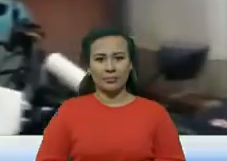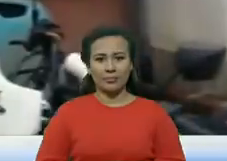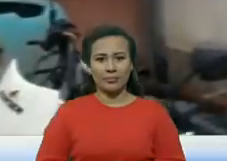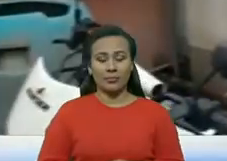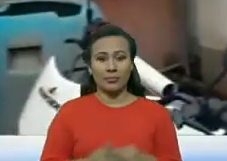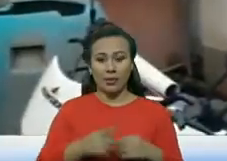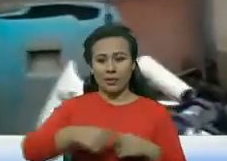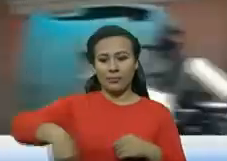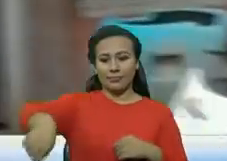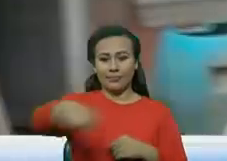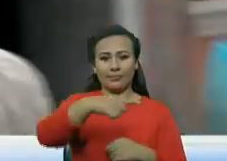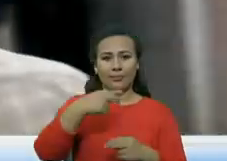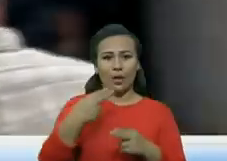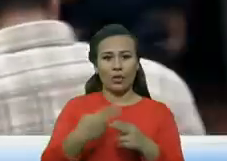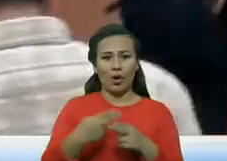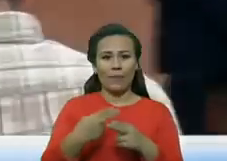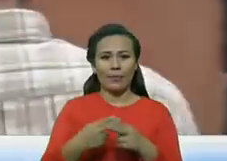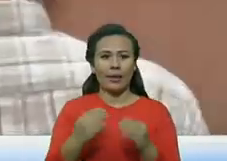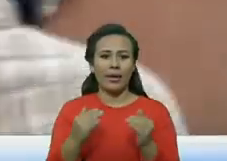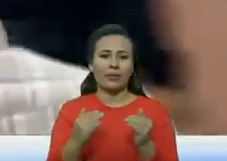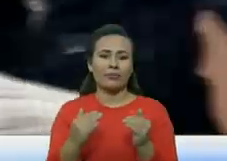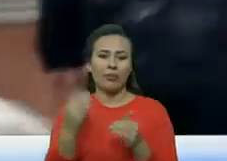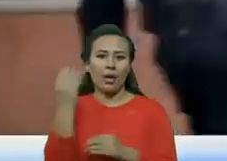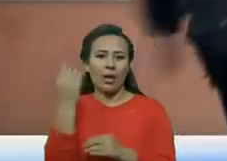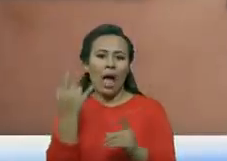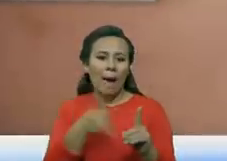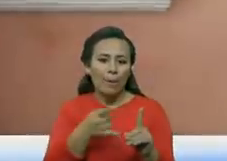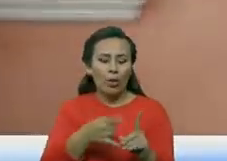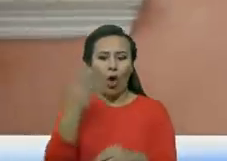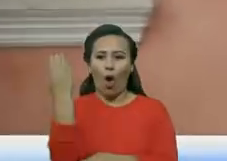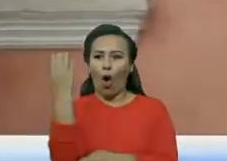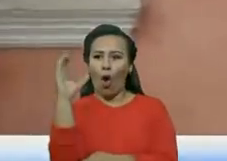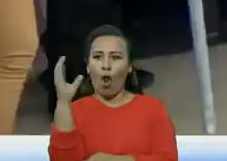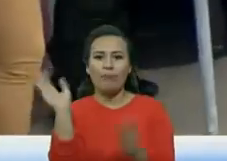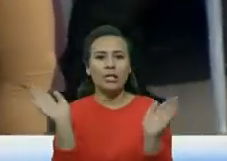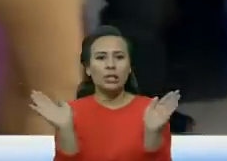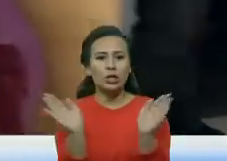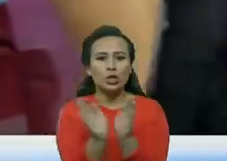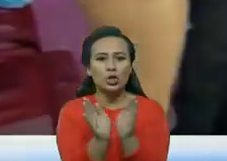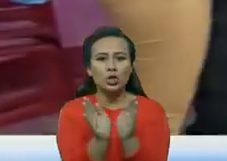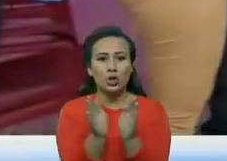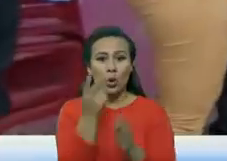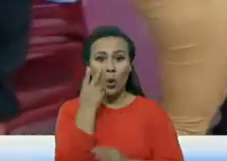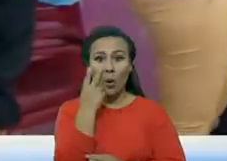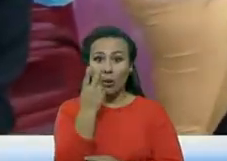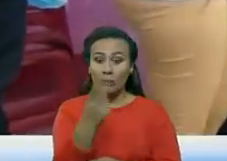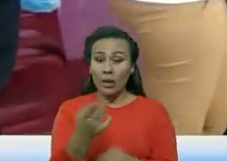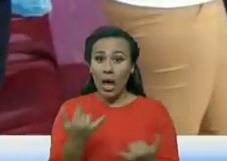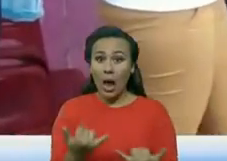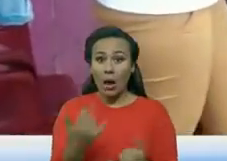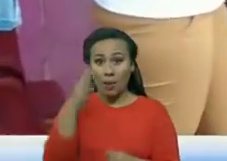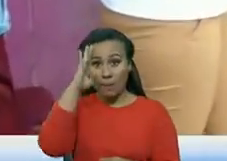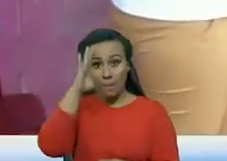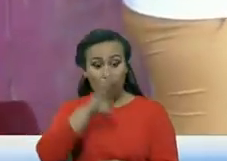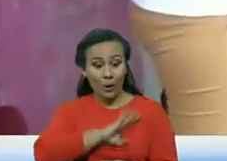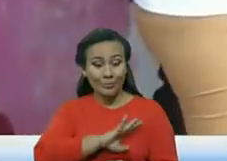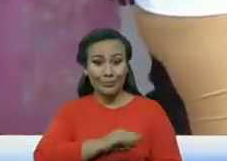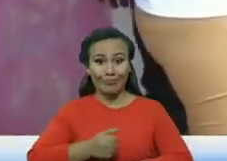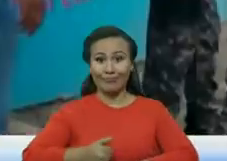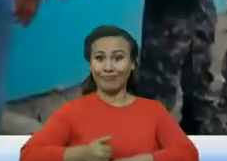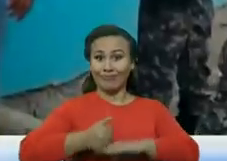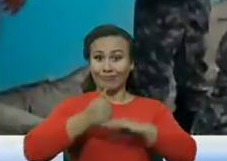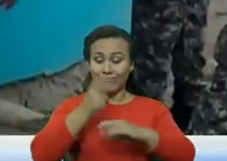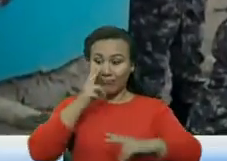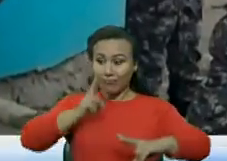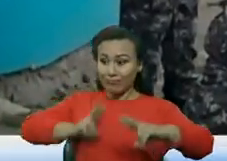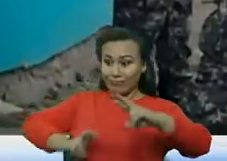La zona conocida como Colombia Chiquito fue visitada por 229 policías, 3 fiscales, comisarios y tenientes políticos en